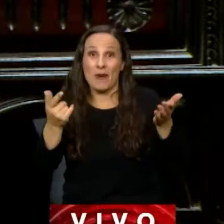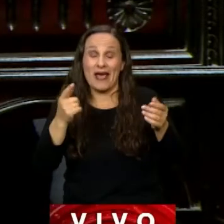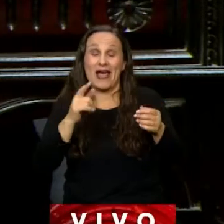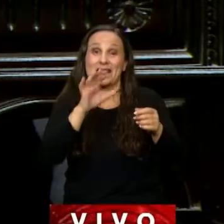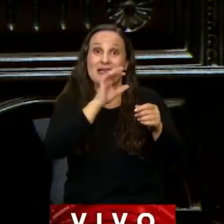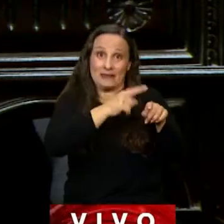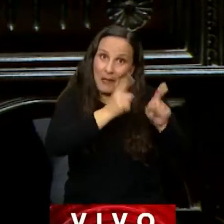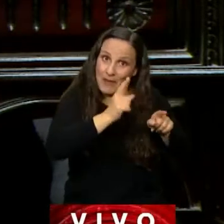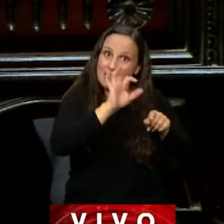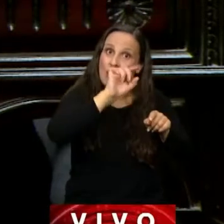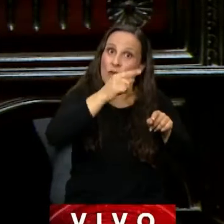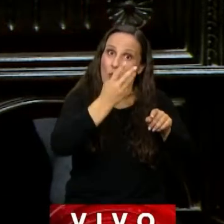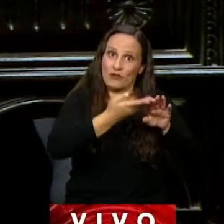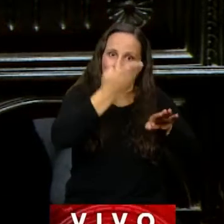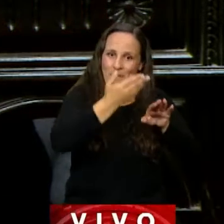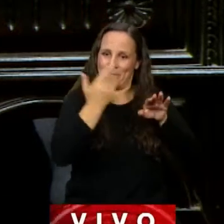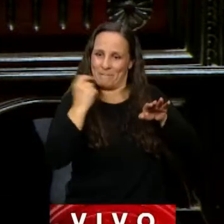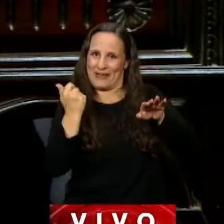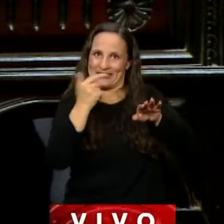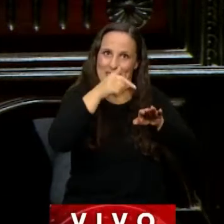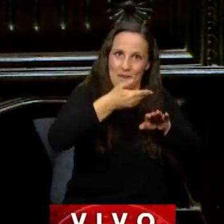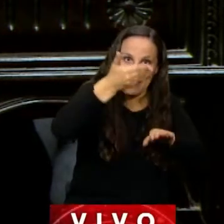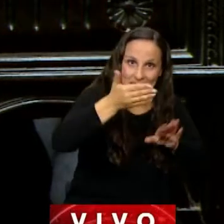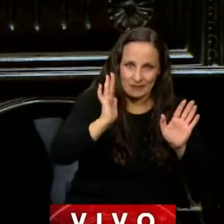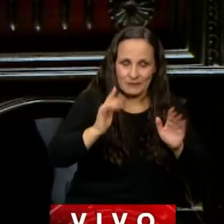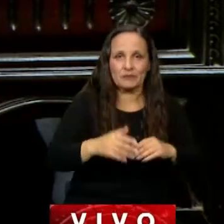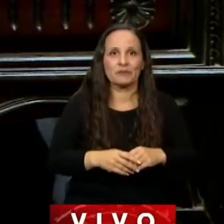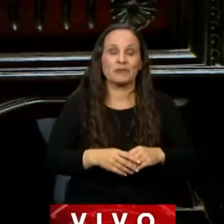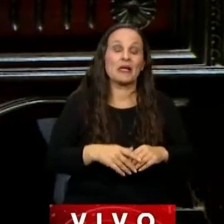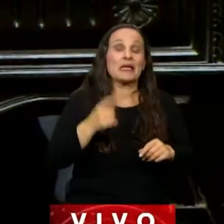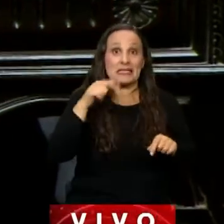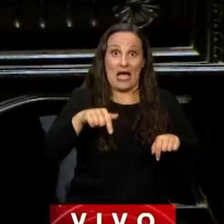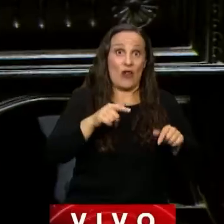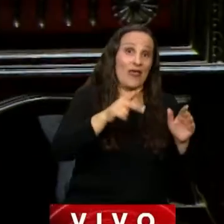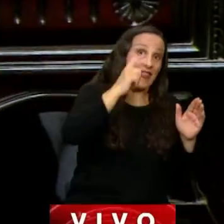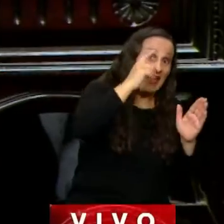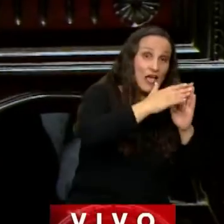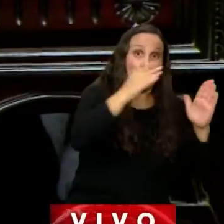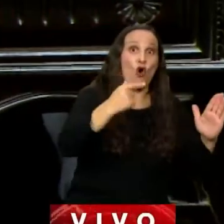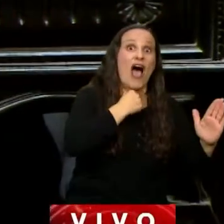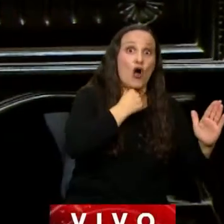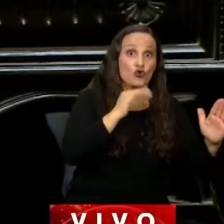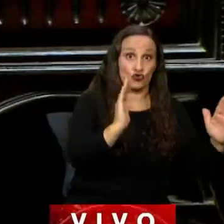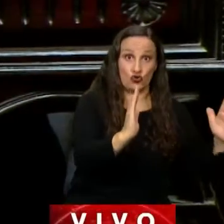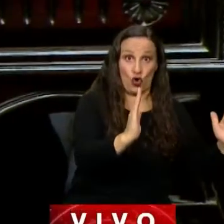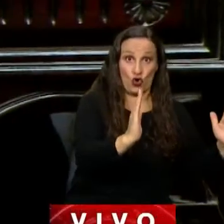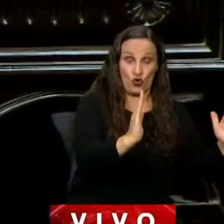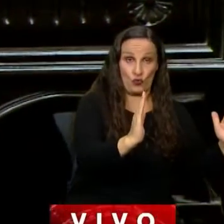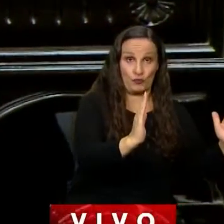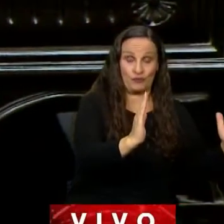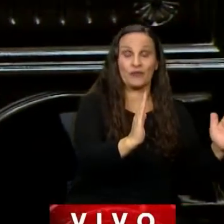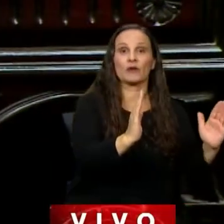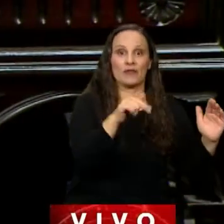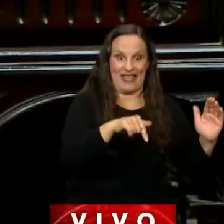anterior. Si tomamos los 8 primeros meses del año, es decir, enero-agosto, y se los compara con iguales periodos de los